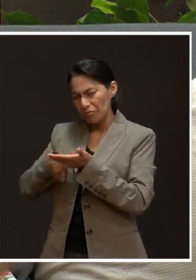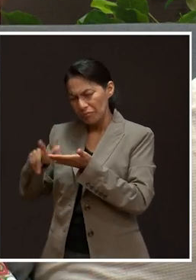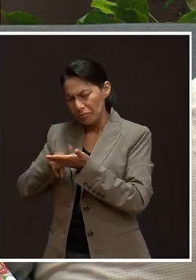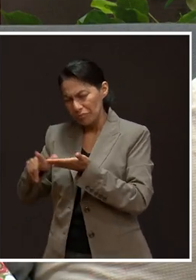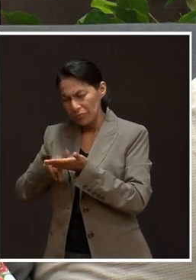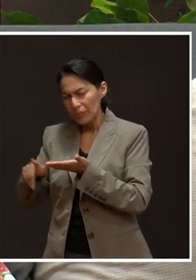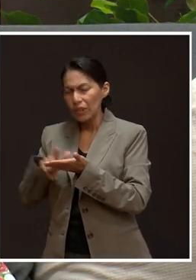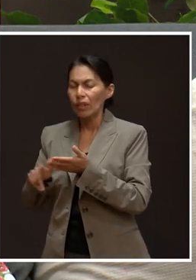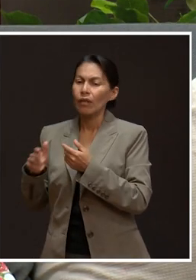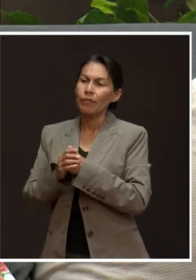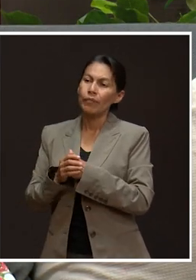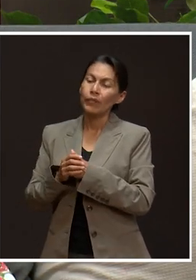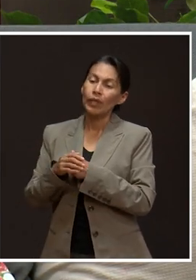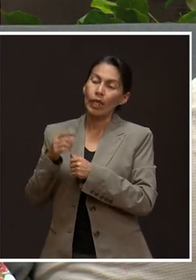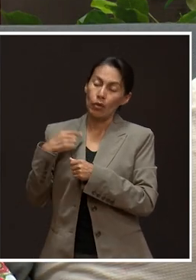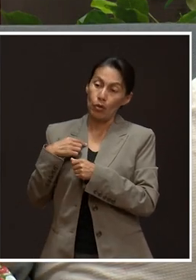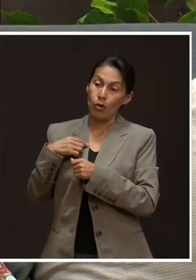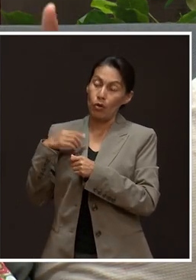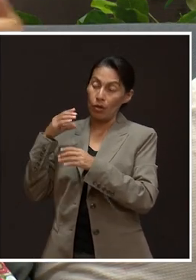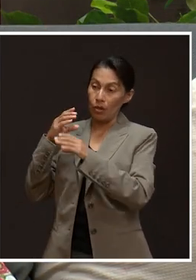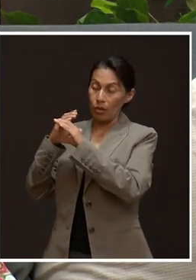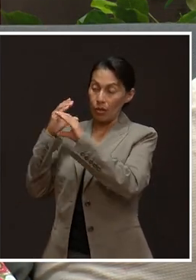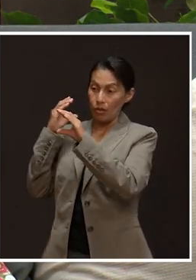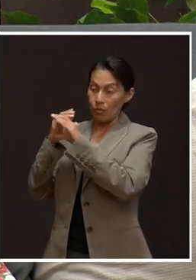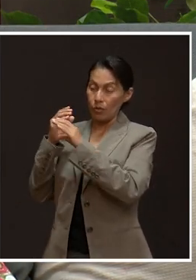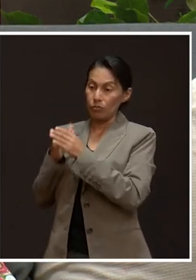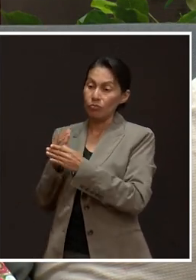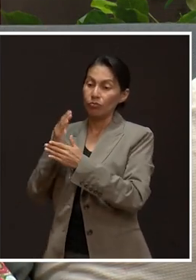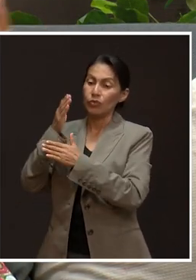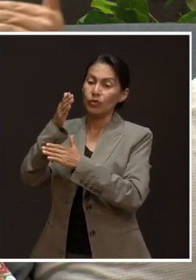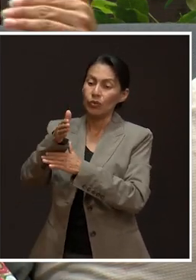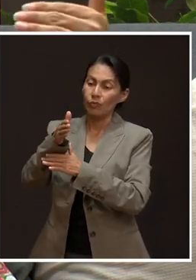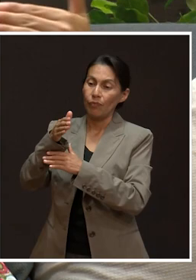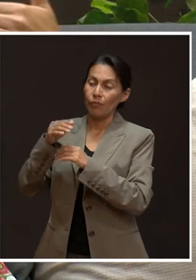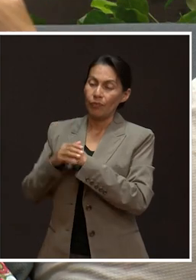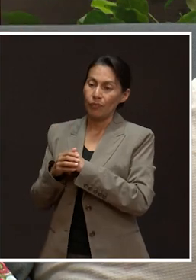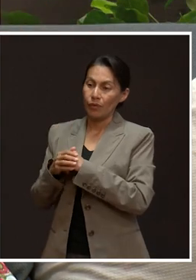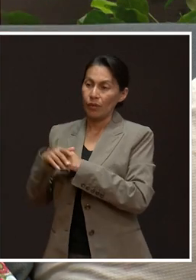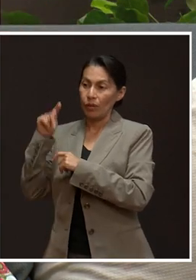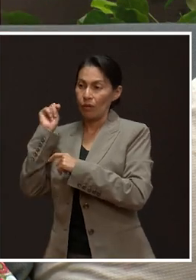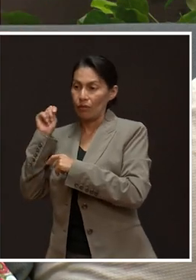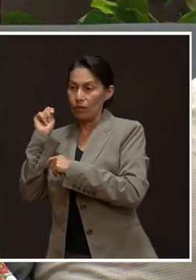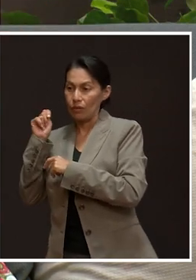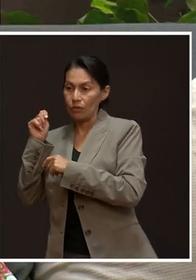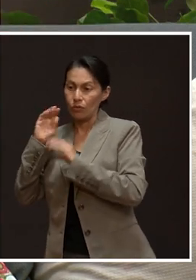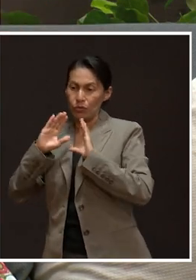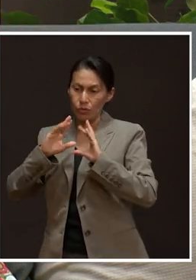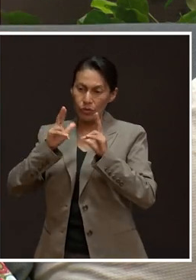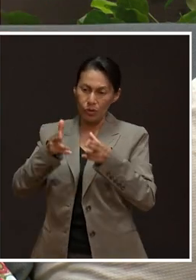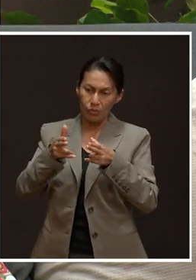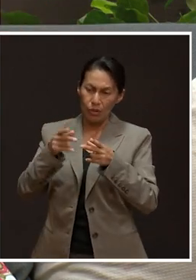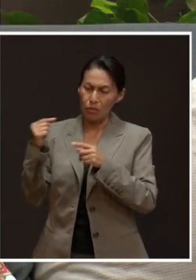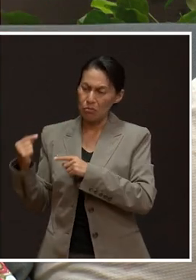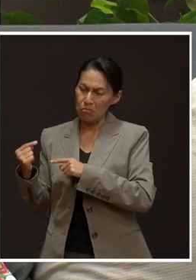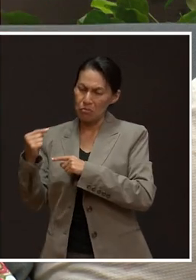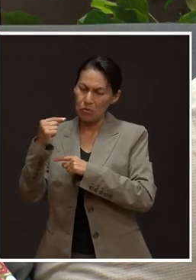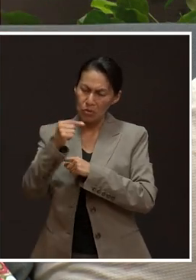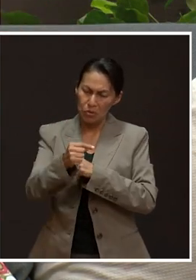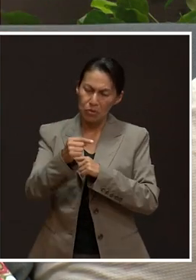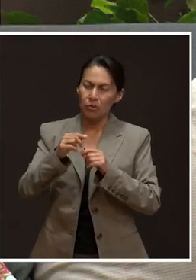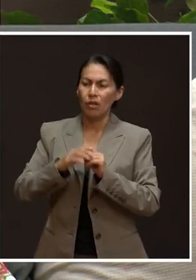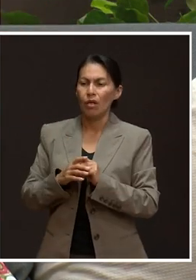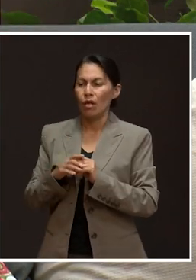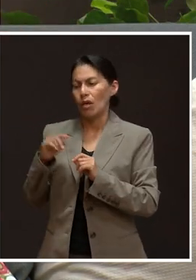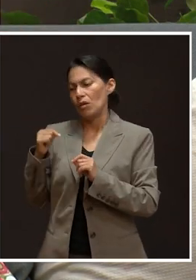Tiapa a lo que era allá, Pichucalco, porque se cruzaba en la parte de Tabasco y Chiapas. Y ahí es donde